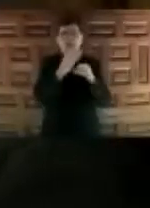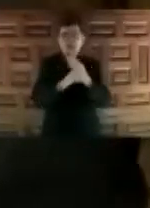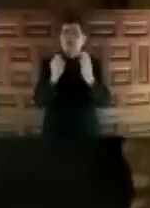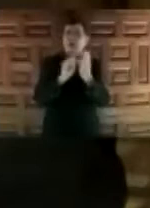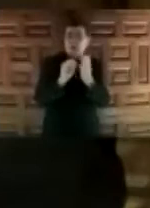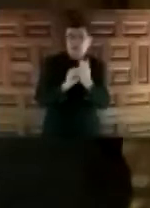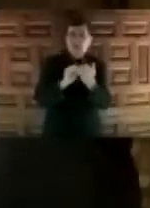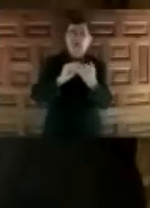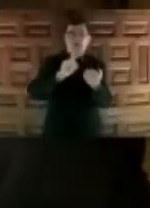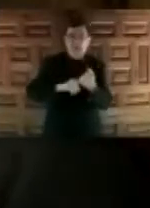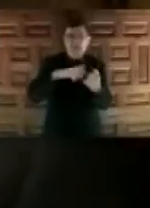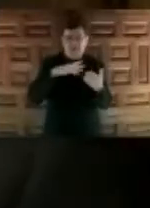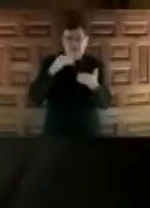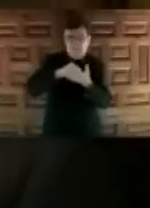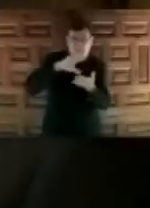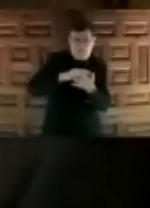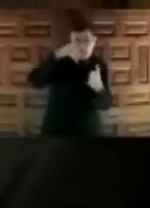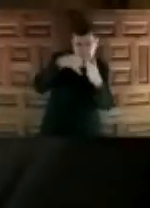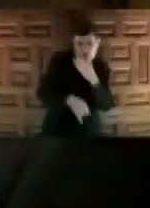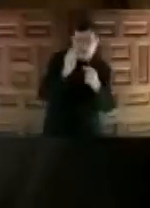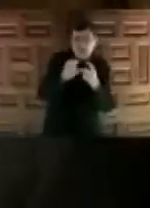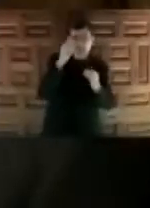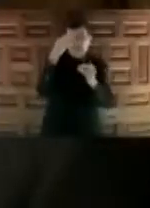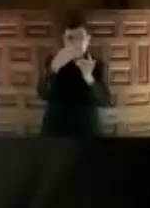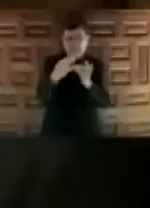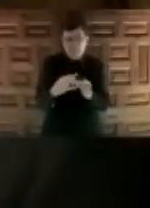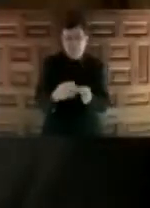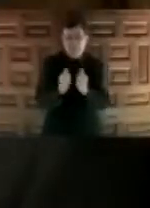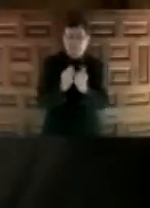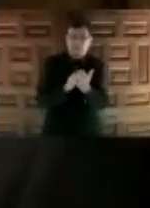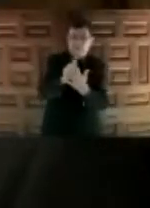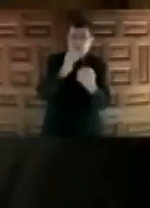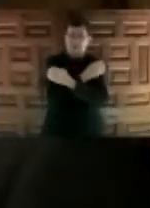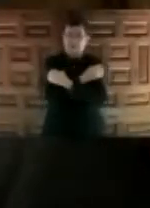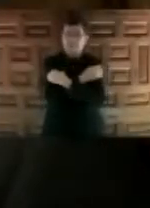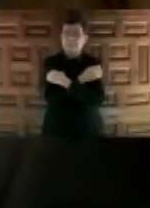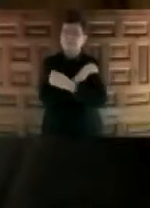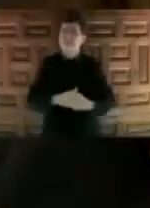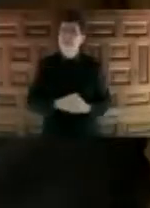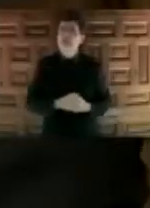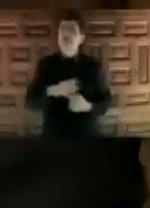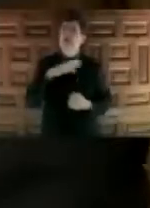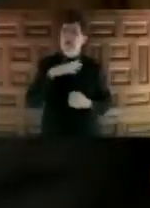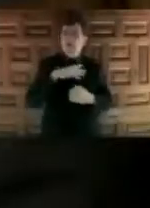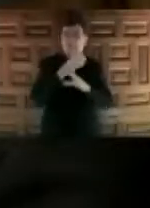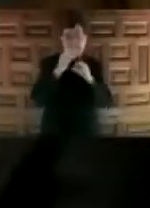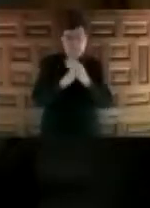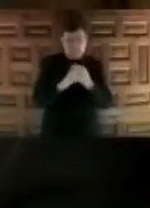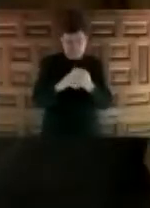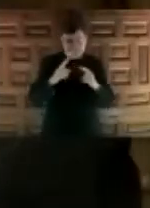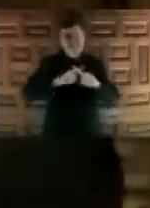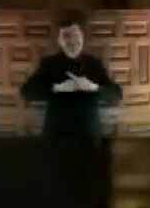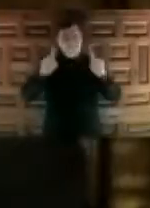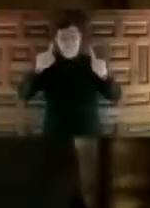los ponemos en el telón de fondo del cumplimiento del derecho a la educación. Tenemos condiciones